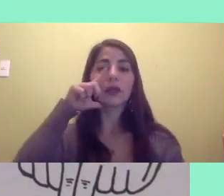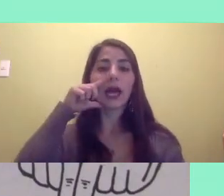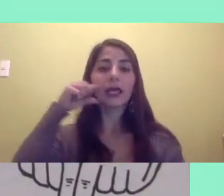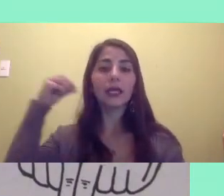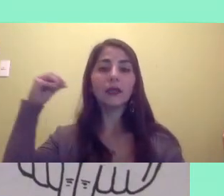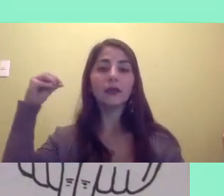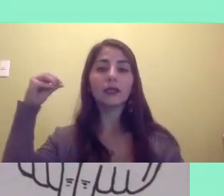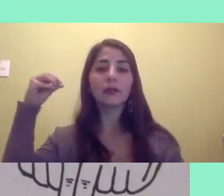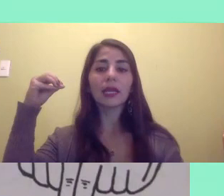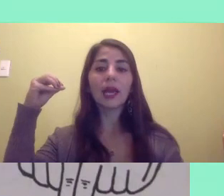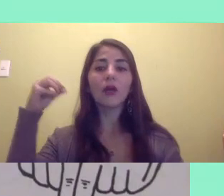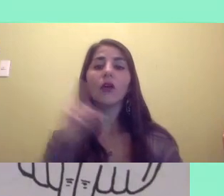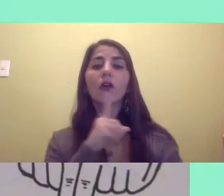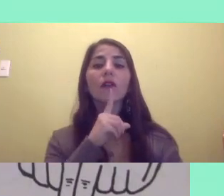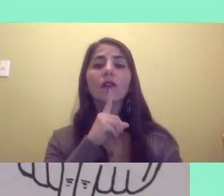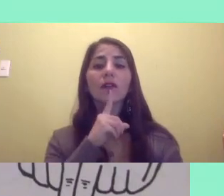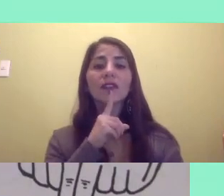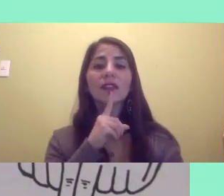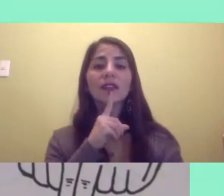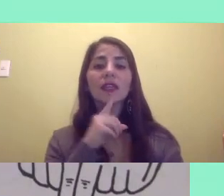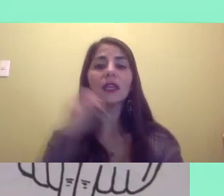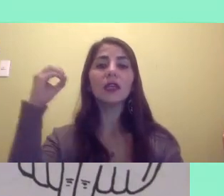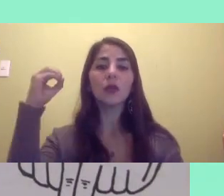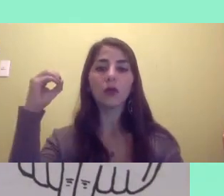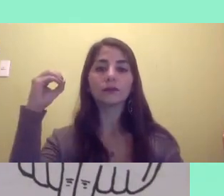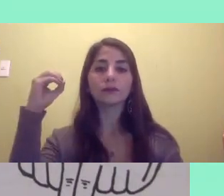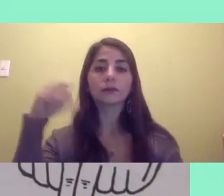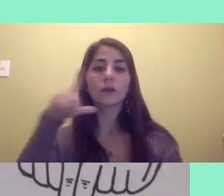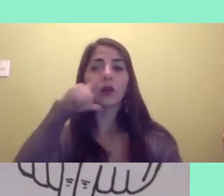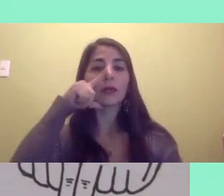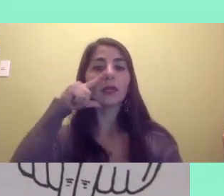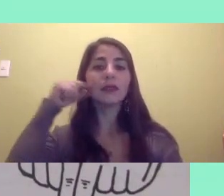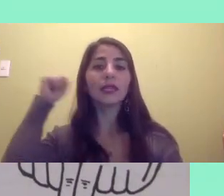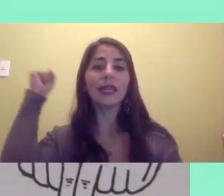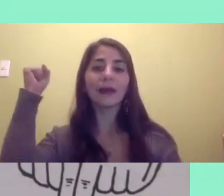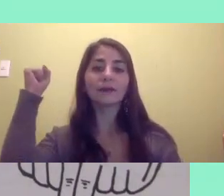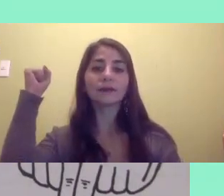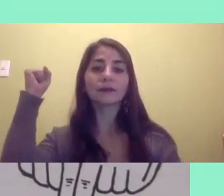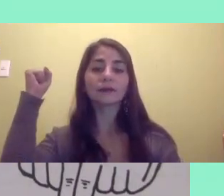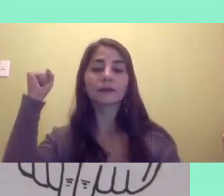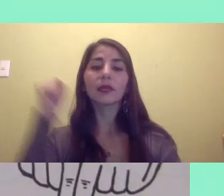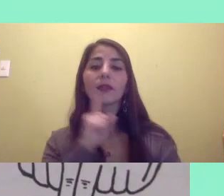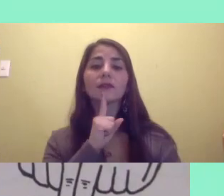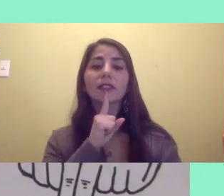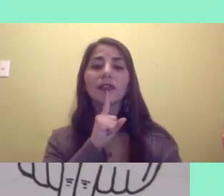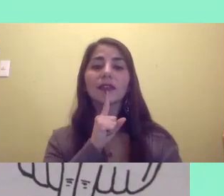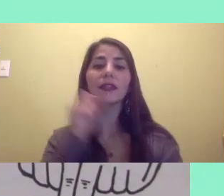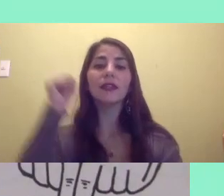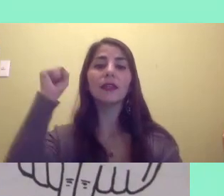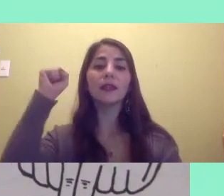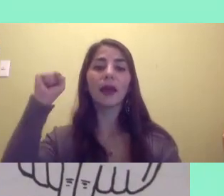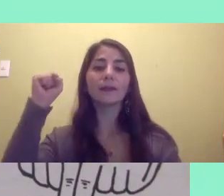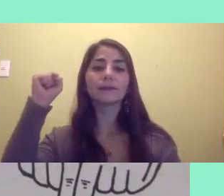tío. Ahí, y termina en la o decir tío. O también tía. También